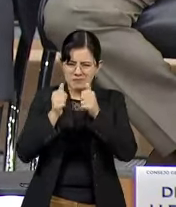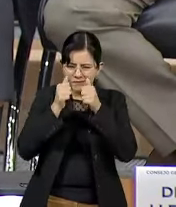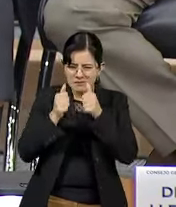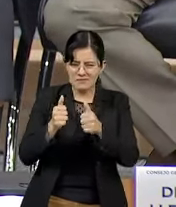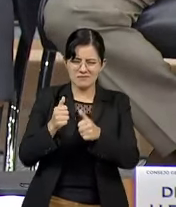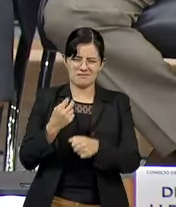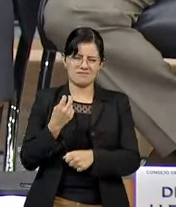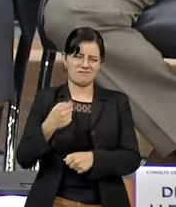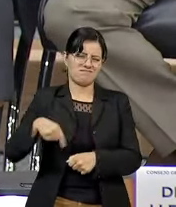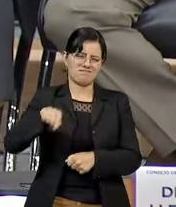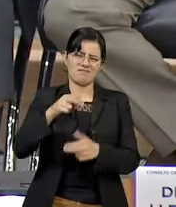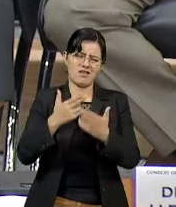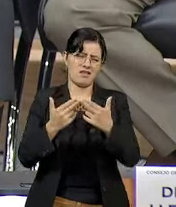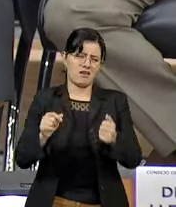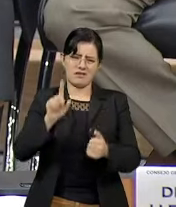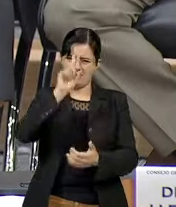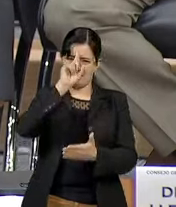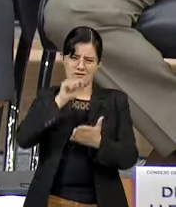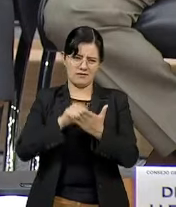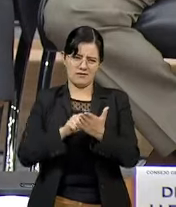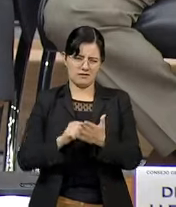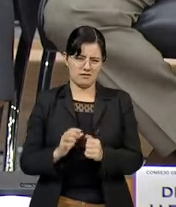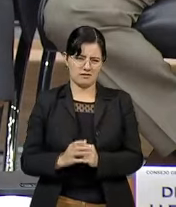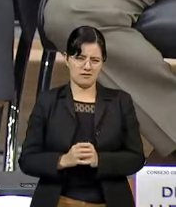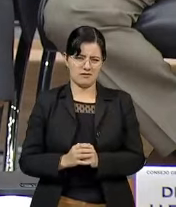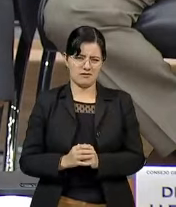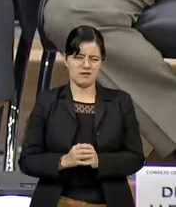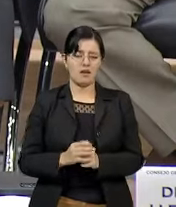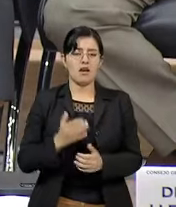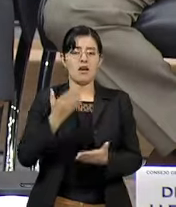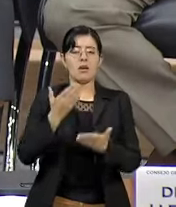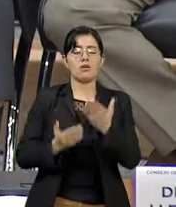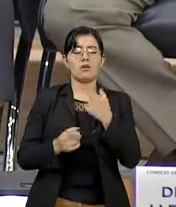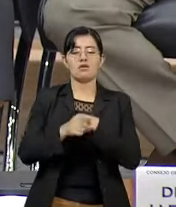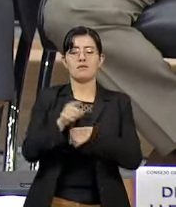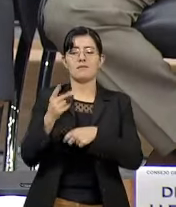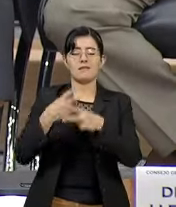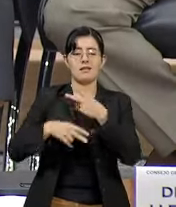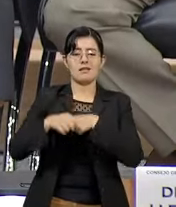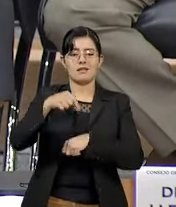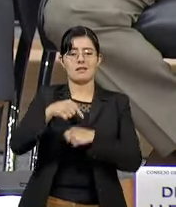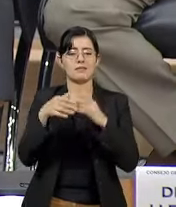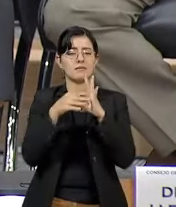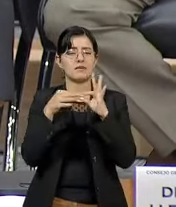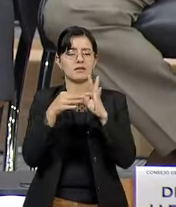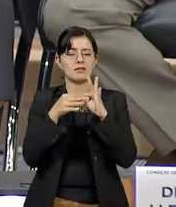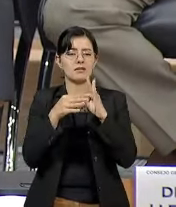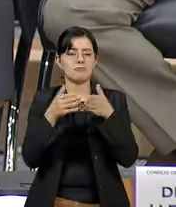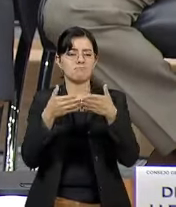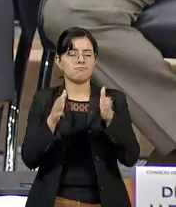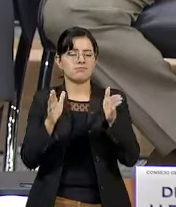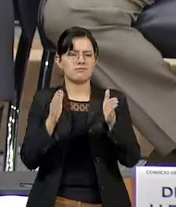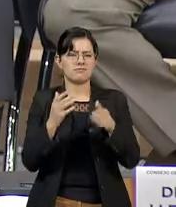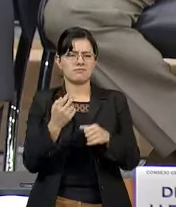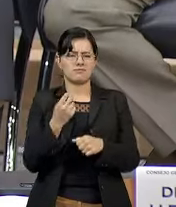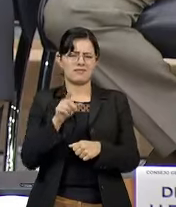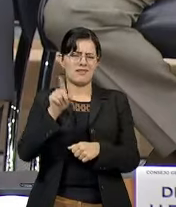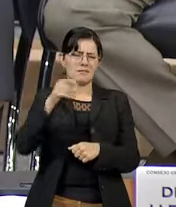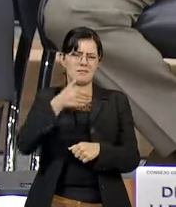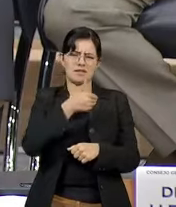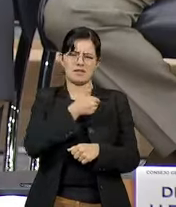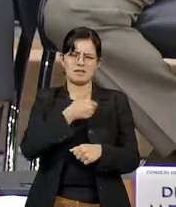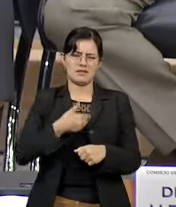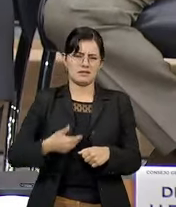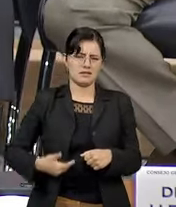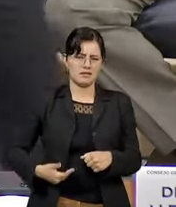los cree Cómo vienen a decir eso de manera pública cuando es un presidente que